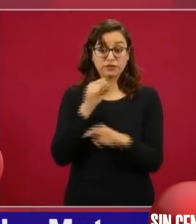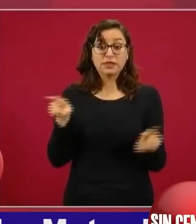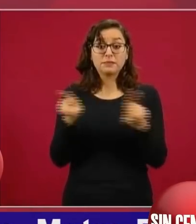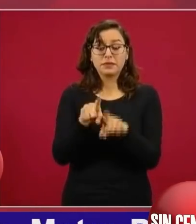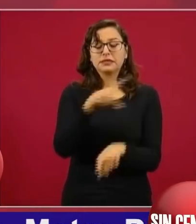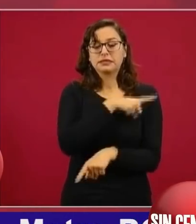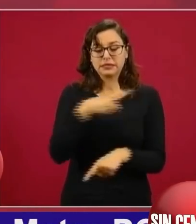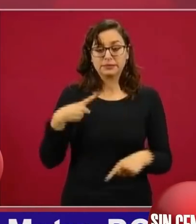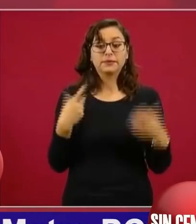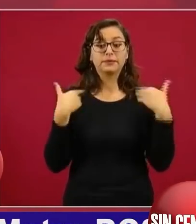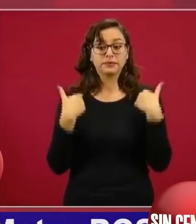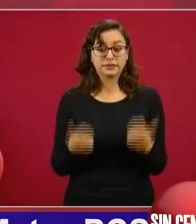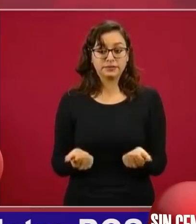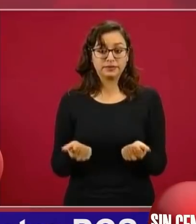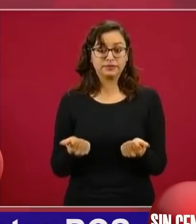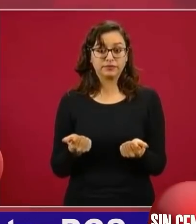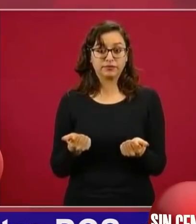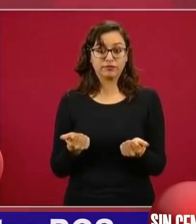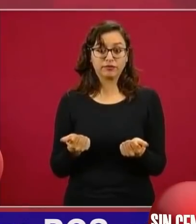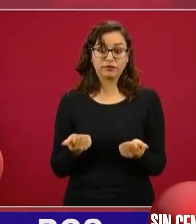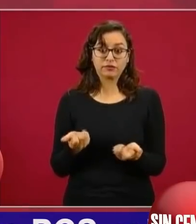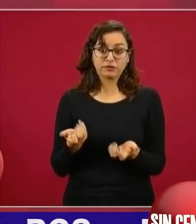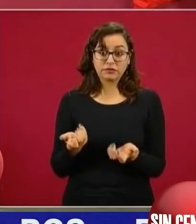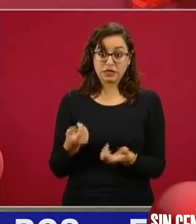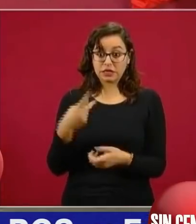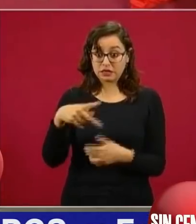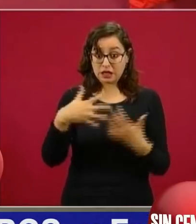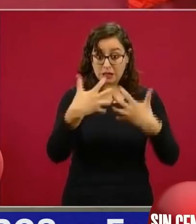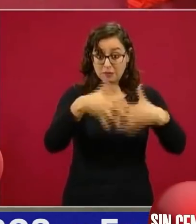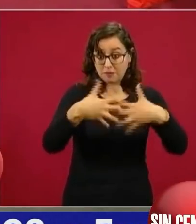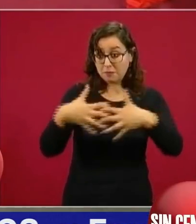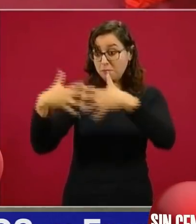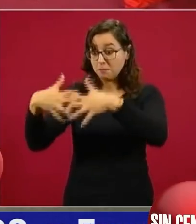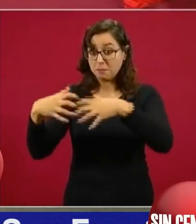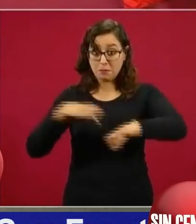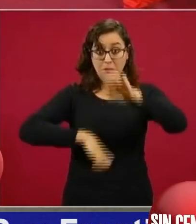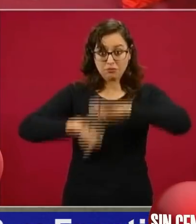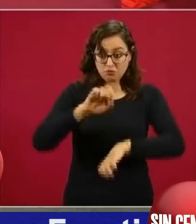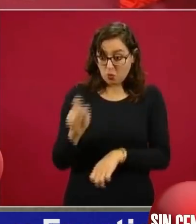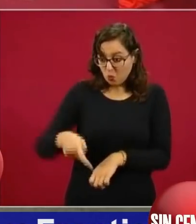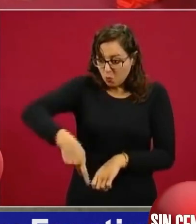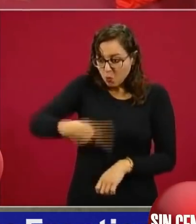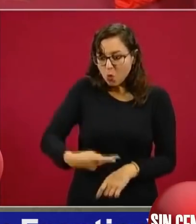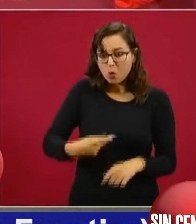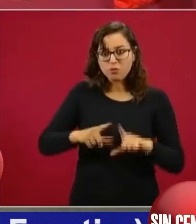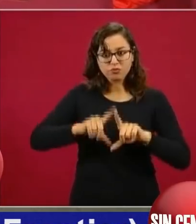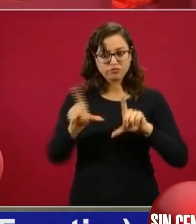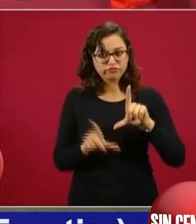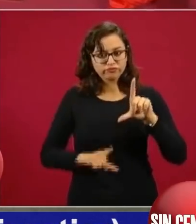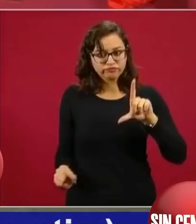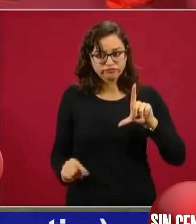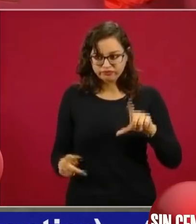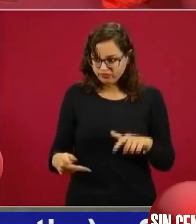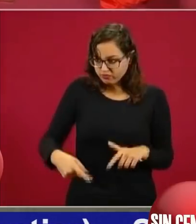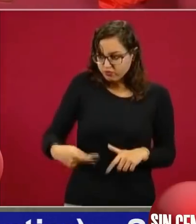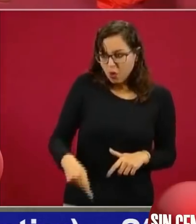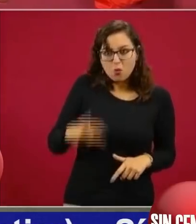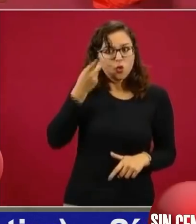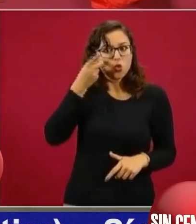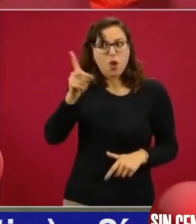que se trata de empresas públicas, empresas de la